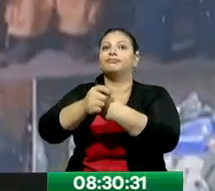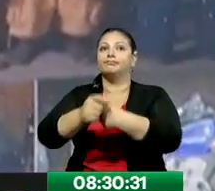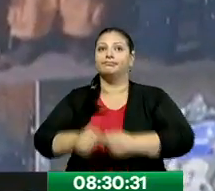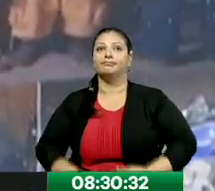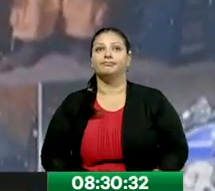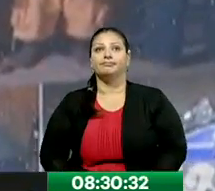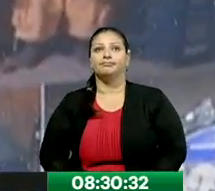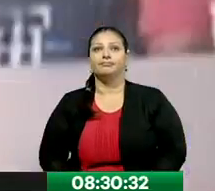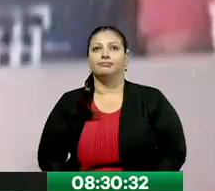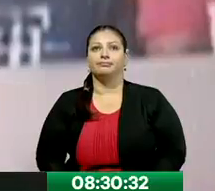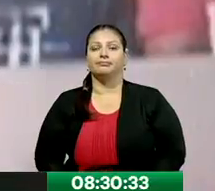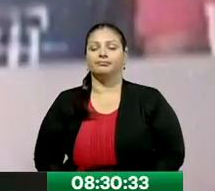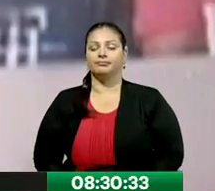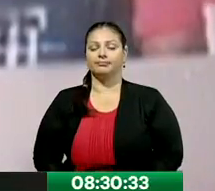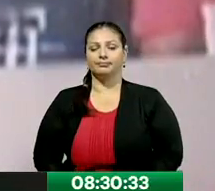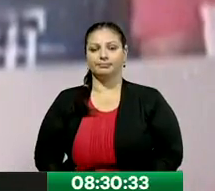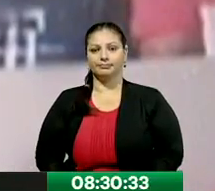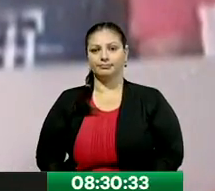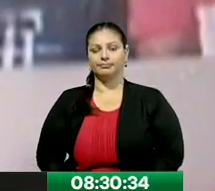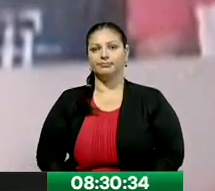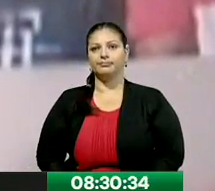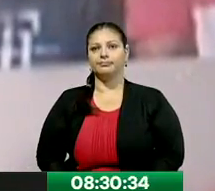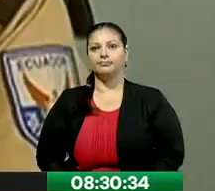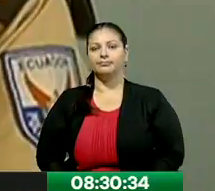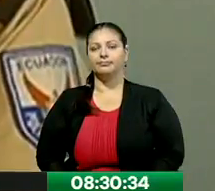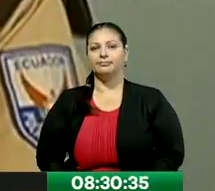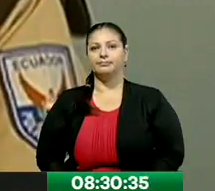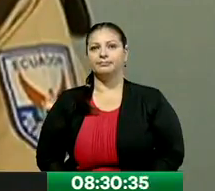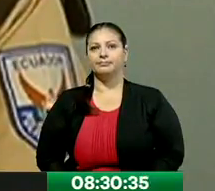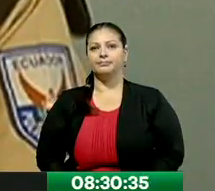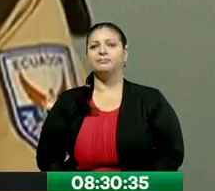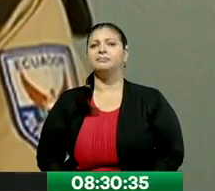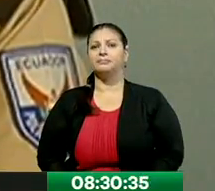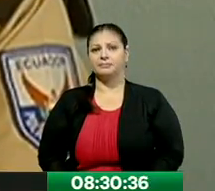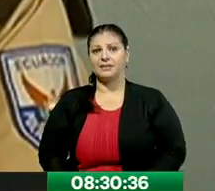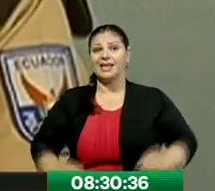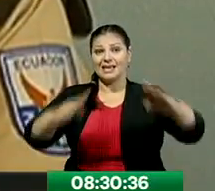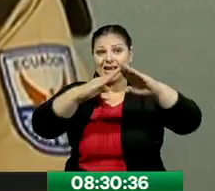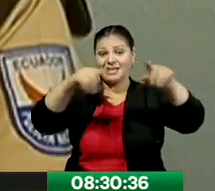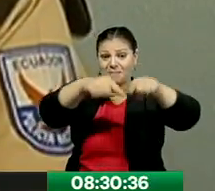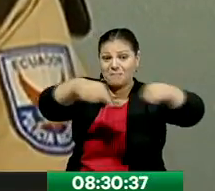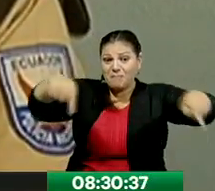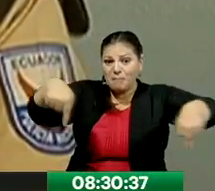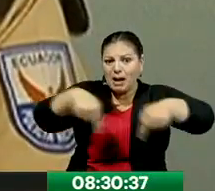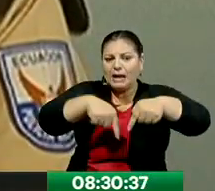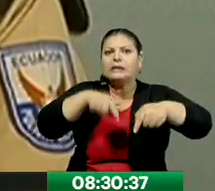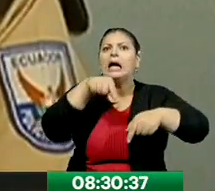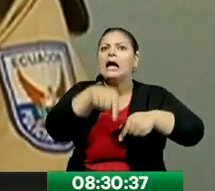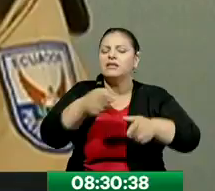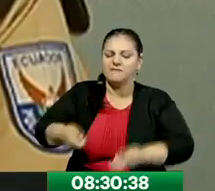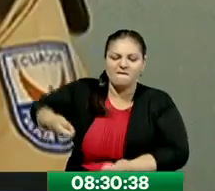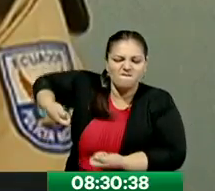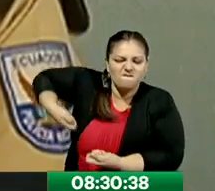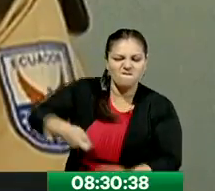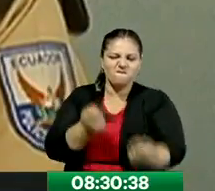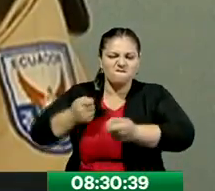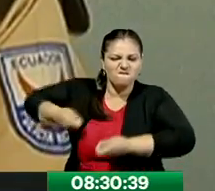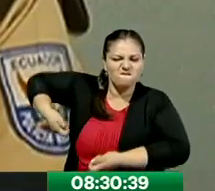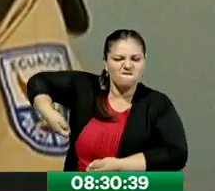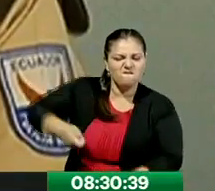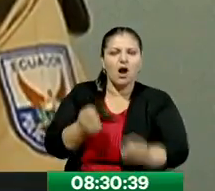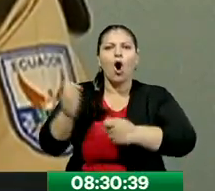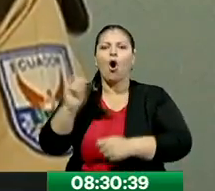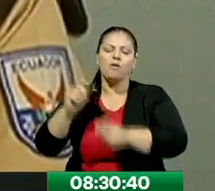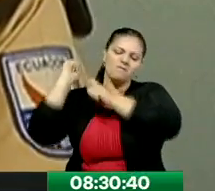sus patios, para lo cual tuvimos que utilizar palas, picos, para poder desenterrar esta sustancia que se encontraba en